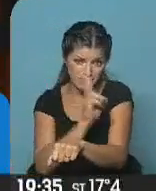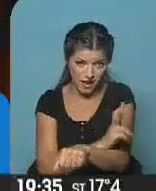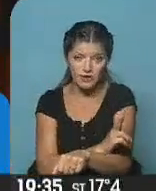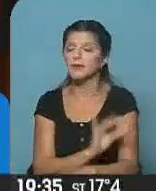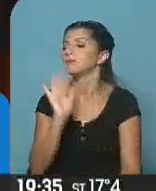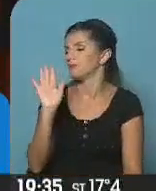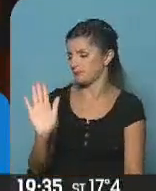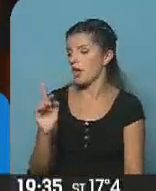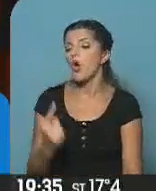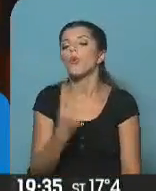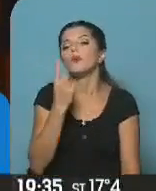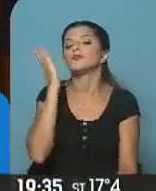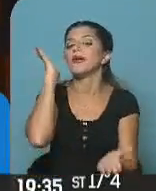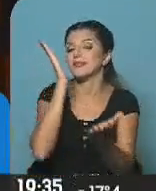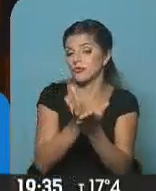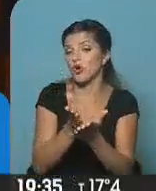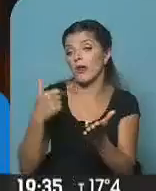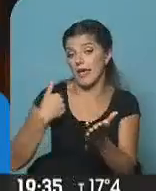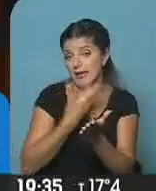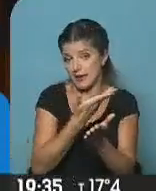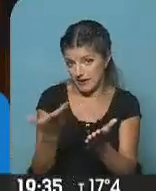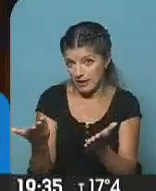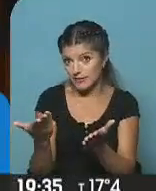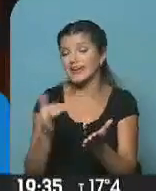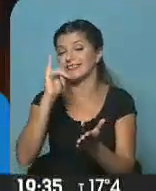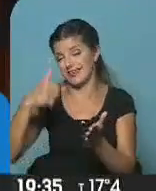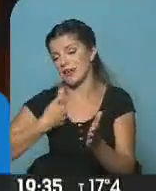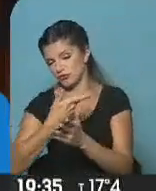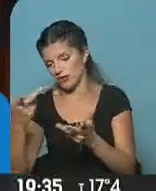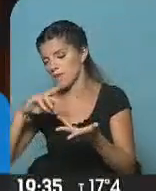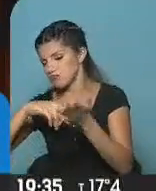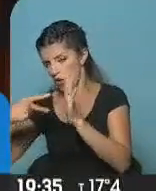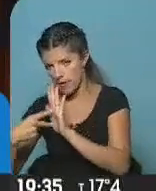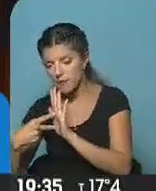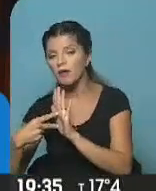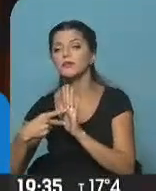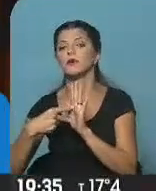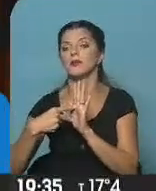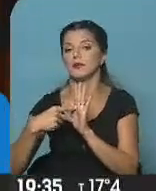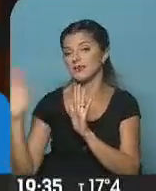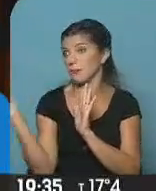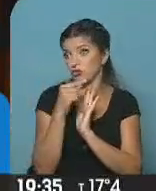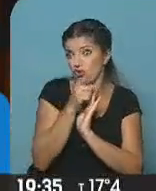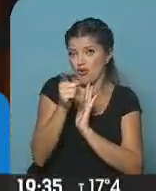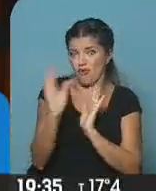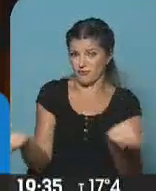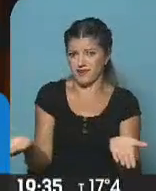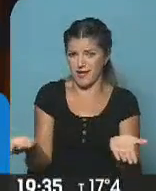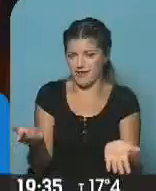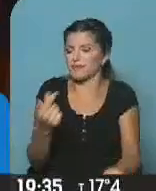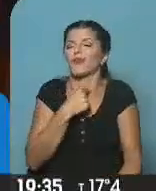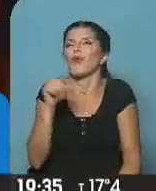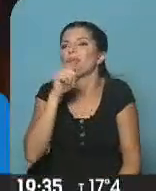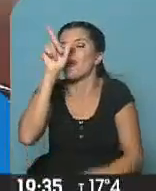son las sanciones generalizadas que pueden tener un efecto en la población y contra las cuales estamos todos en contra porque nadie quiere que el pueblo